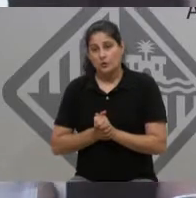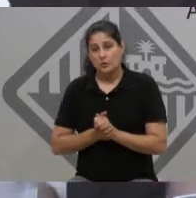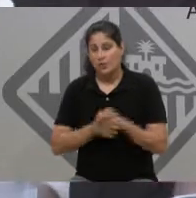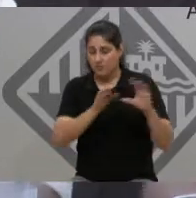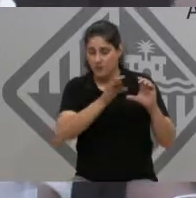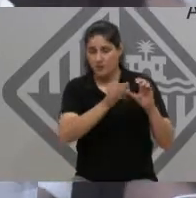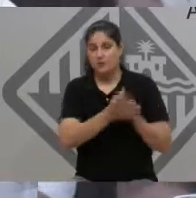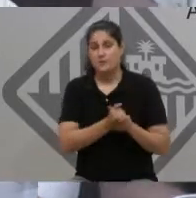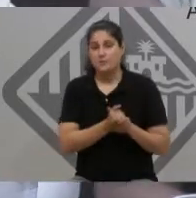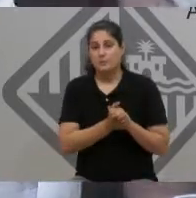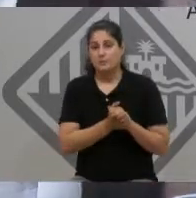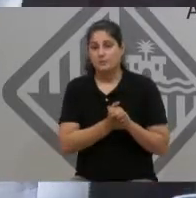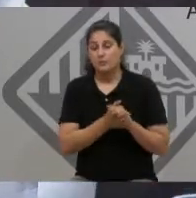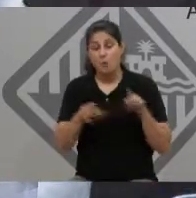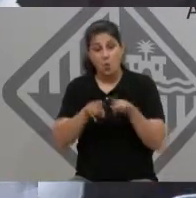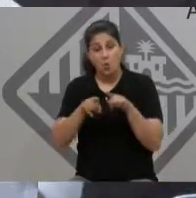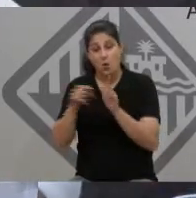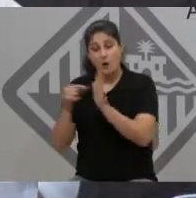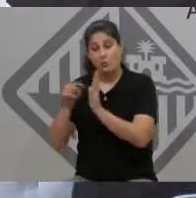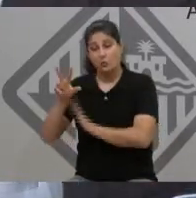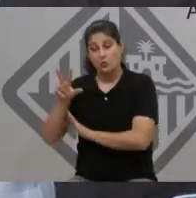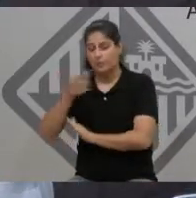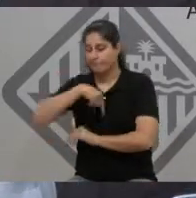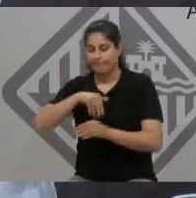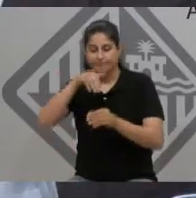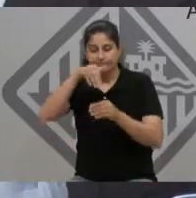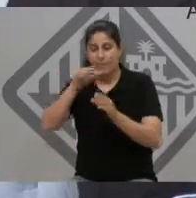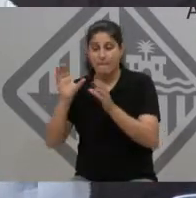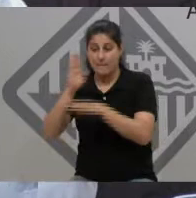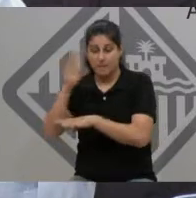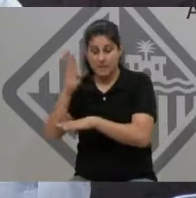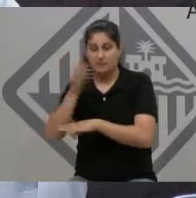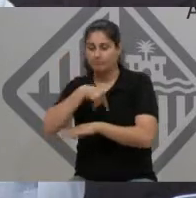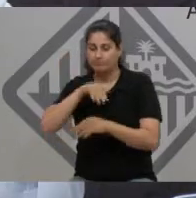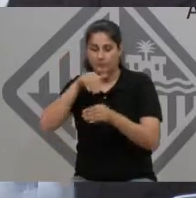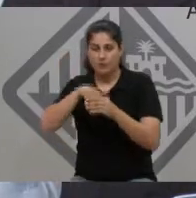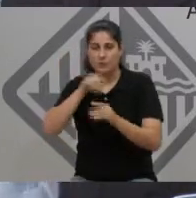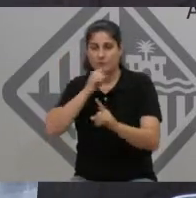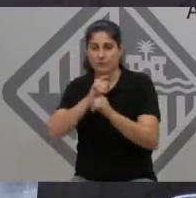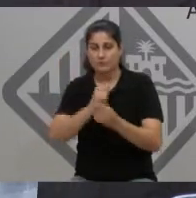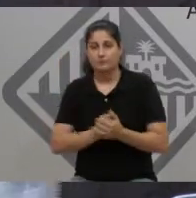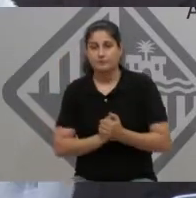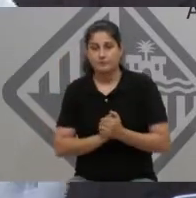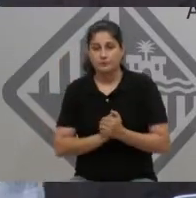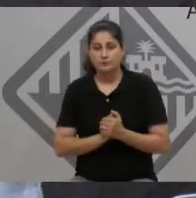que coincide con el 3 del Partido Popular, votaremos en contra. Una baja a día de hoy, y esperemos que